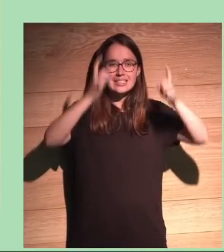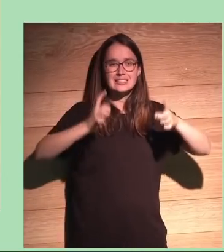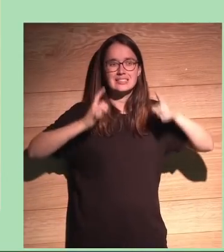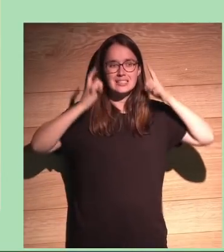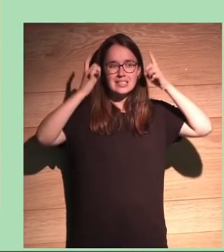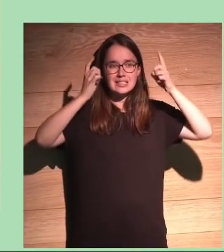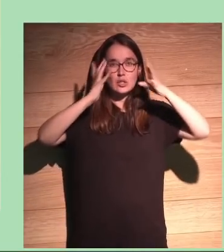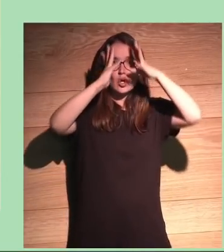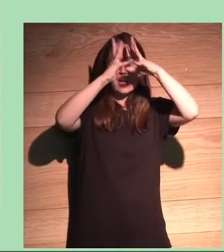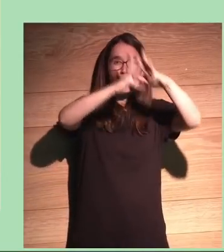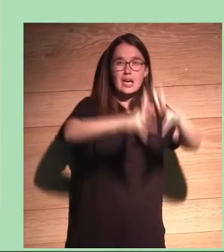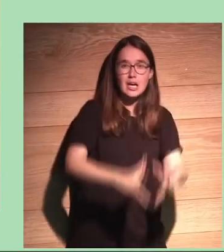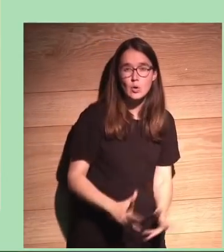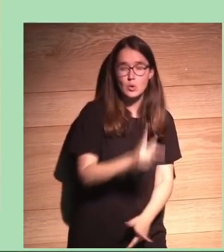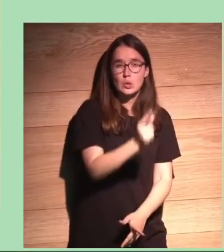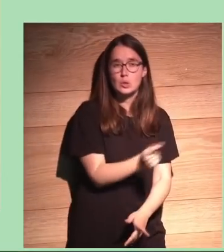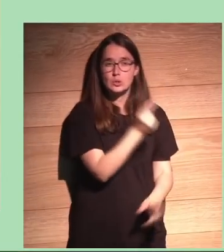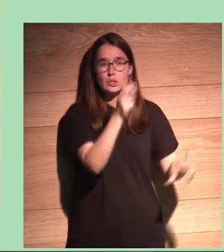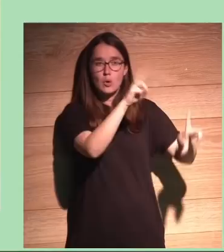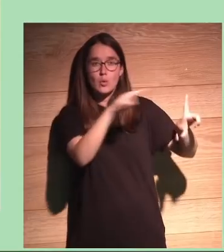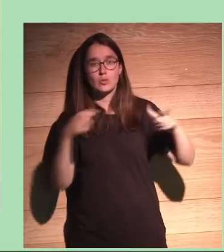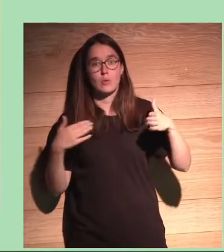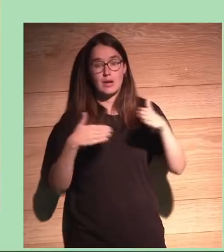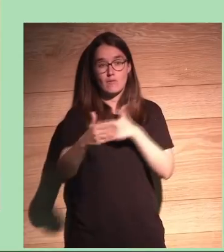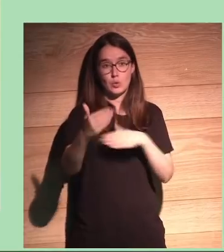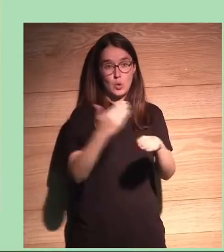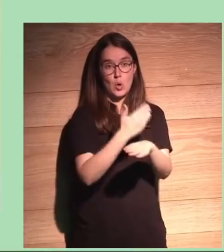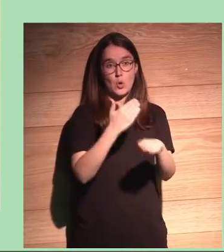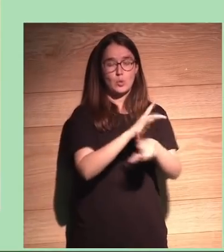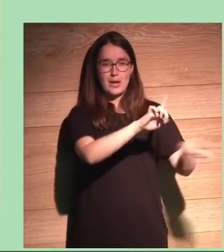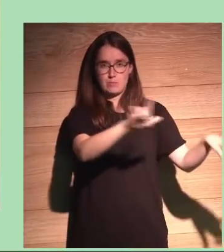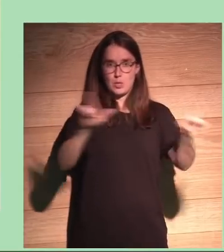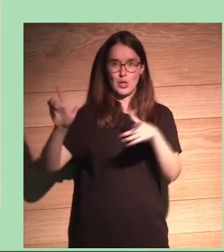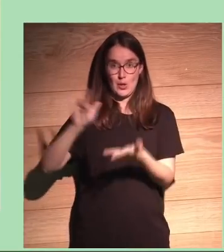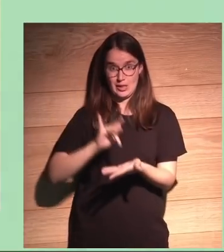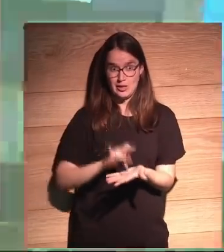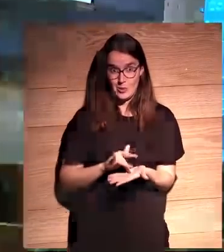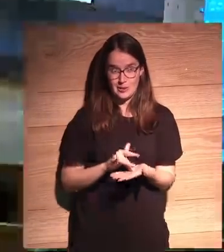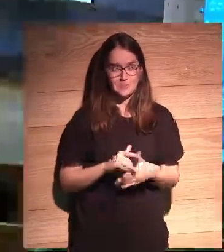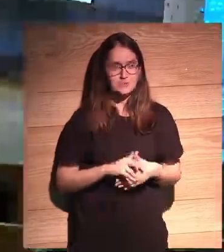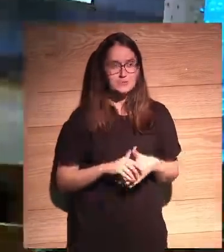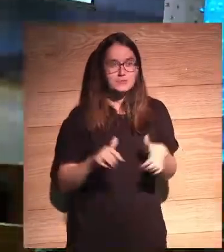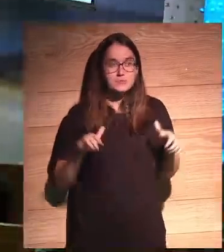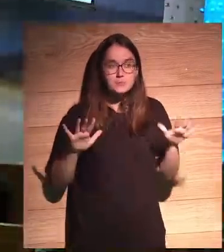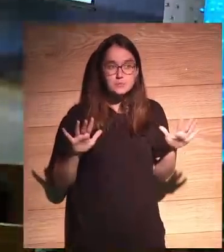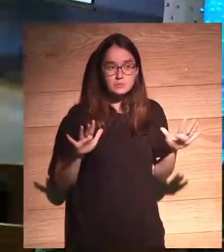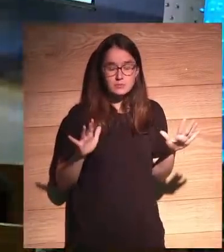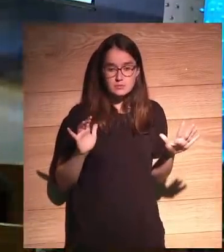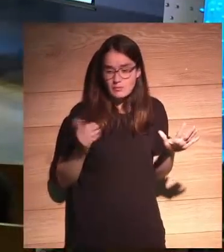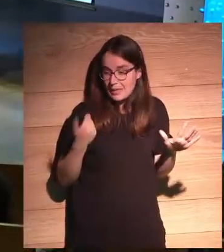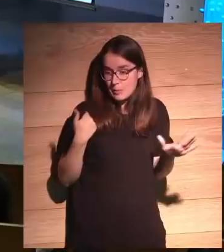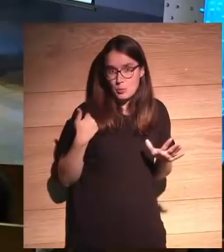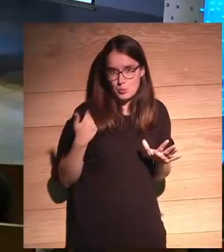intentando llegar a una conclusión de cara a esa exposición de octubre, ¿no? Pero los tiene desde hace muy